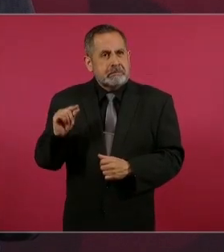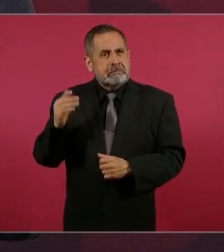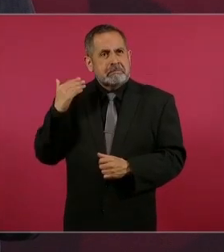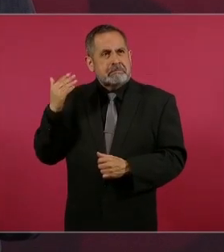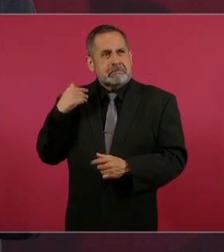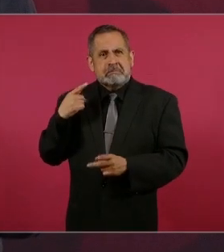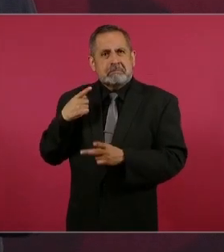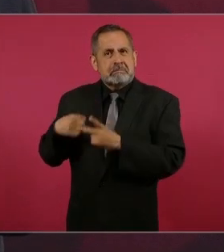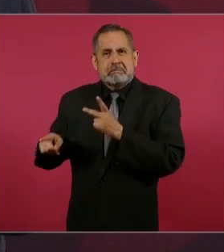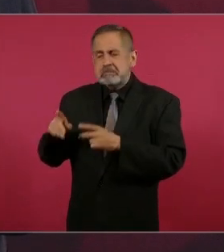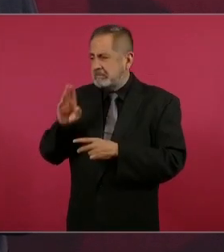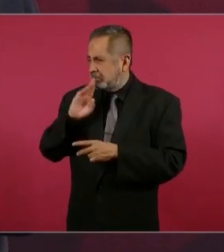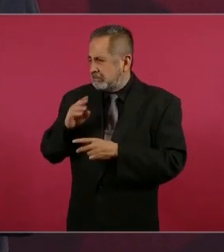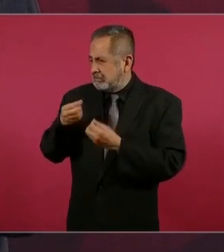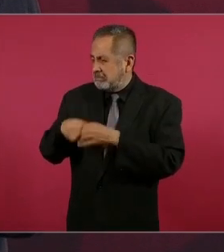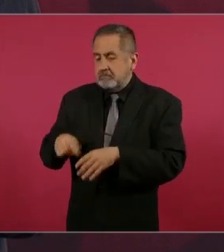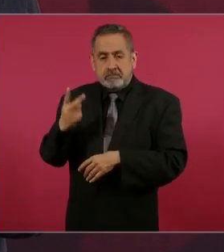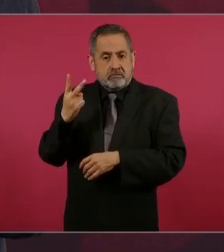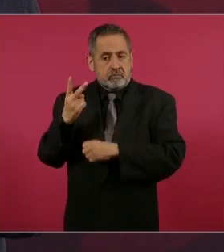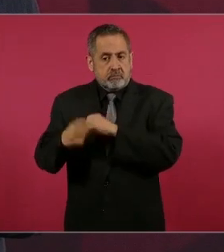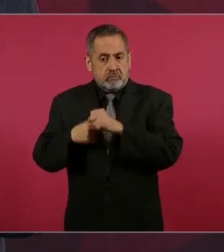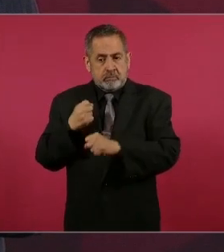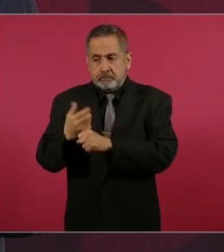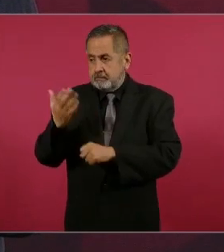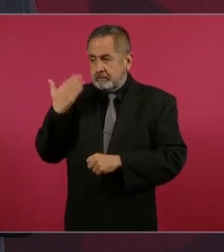padecer hace 2 años